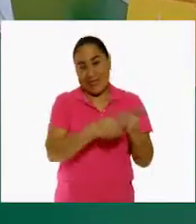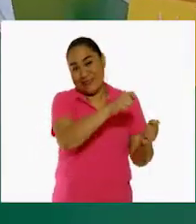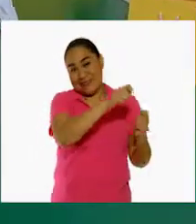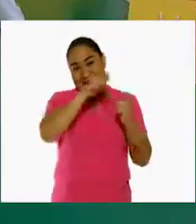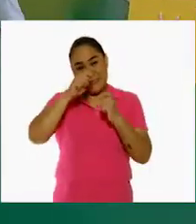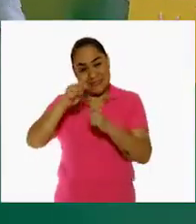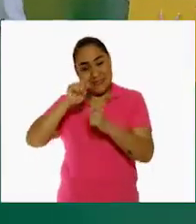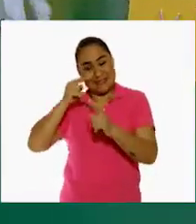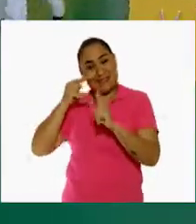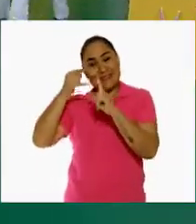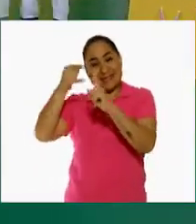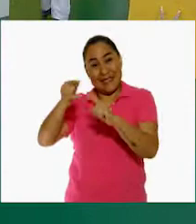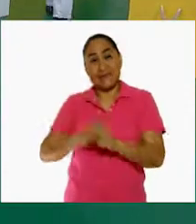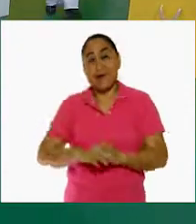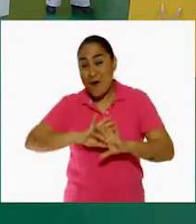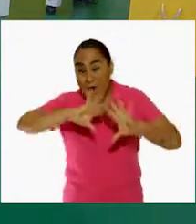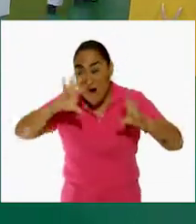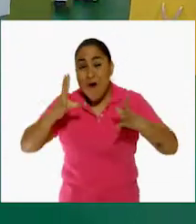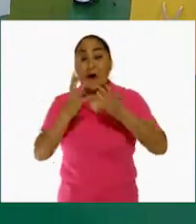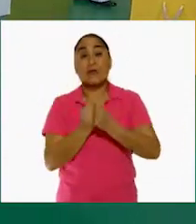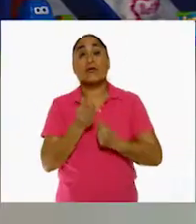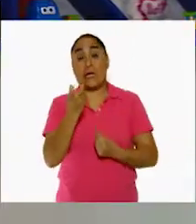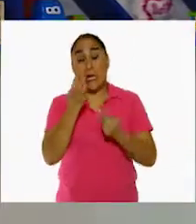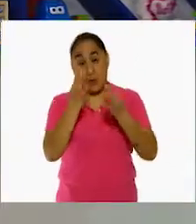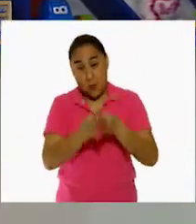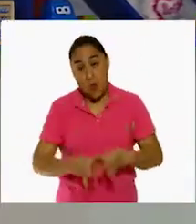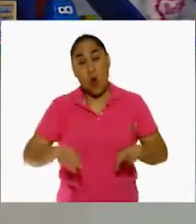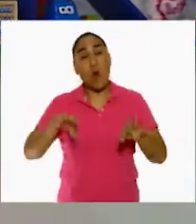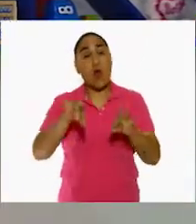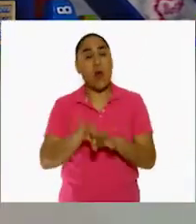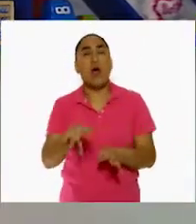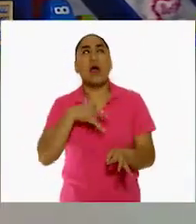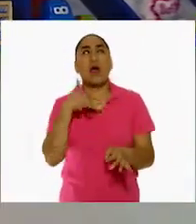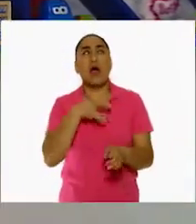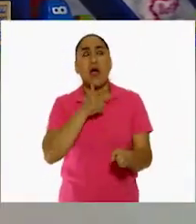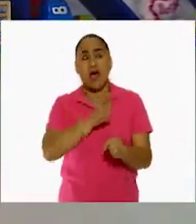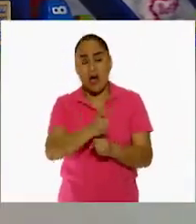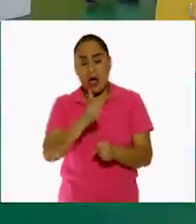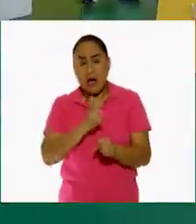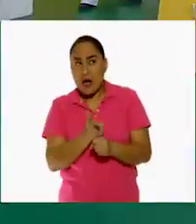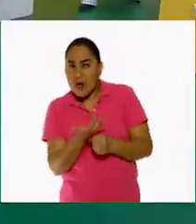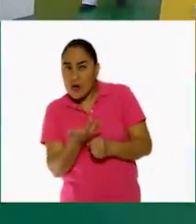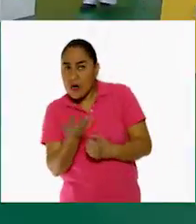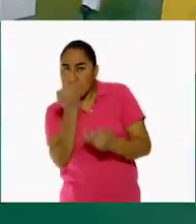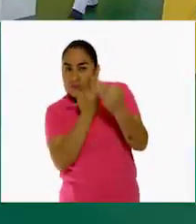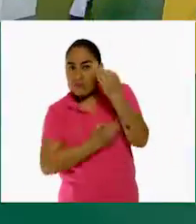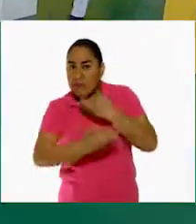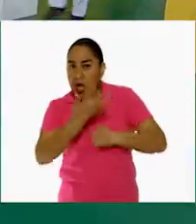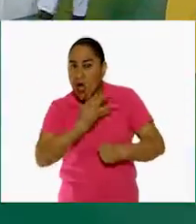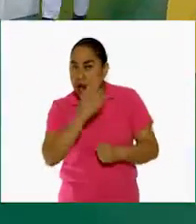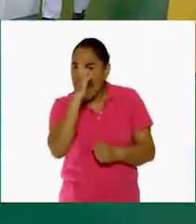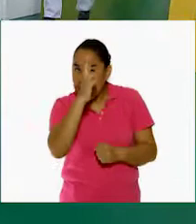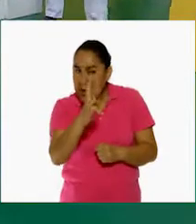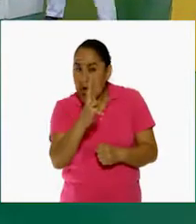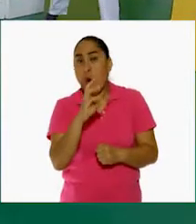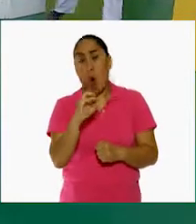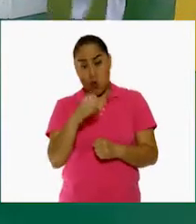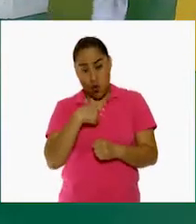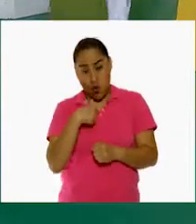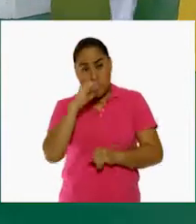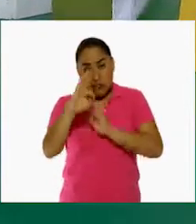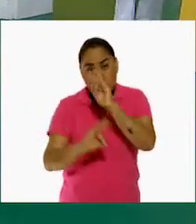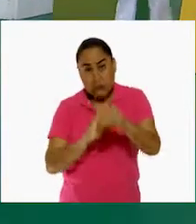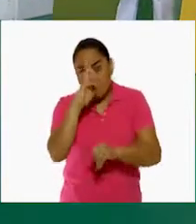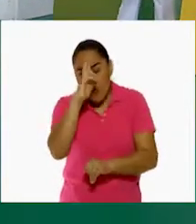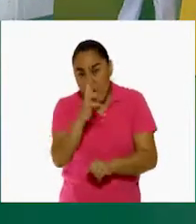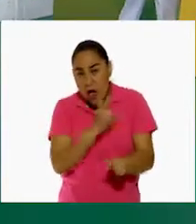Perfecto. Esté junto con todas las demás y es muy importante darnos cuenta si recibimos un trato digno y también si lo damos a otras